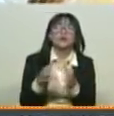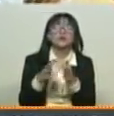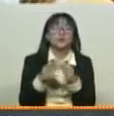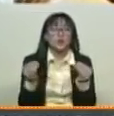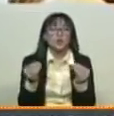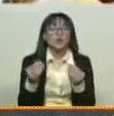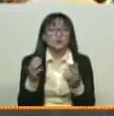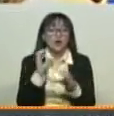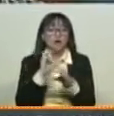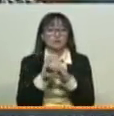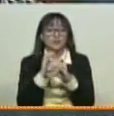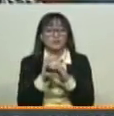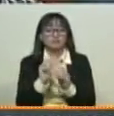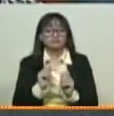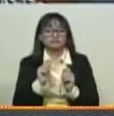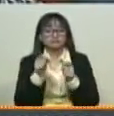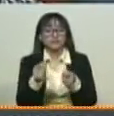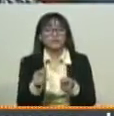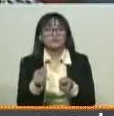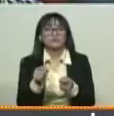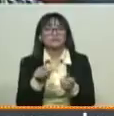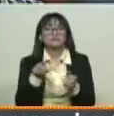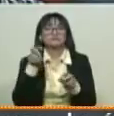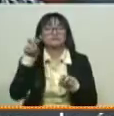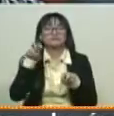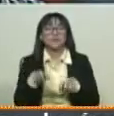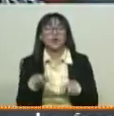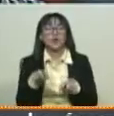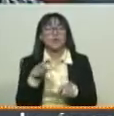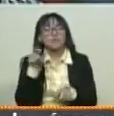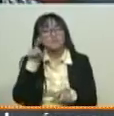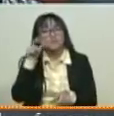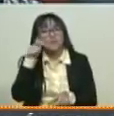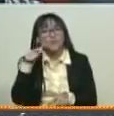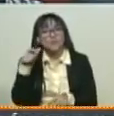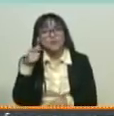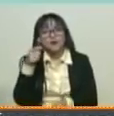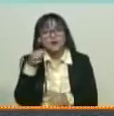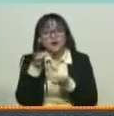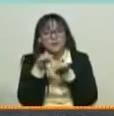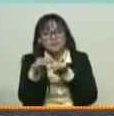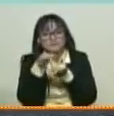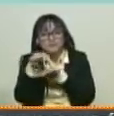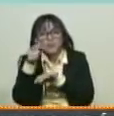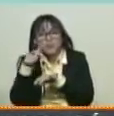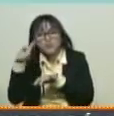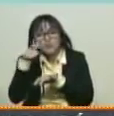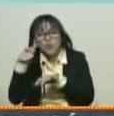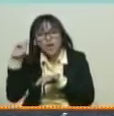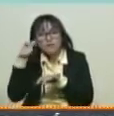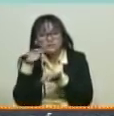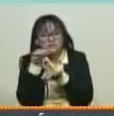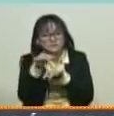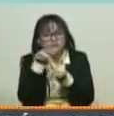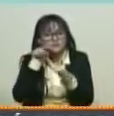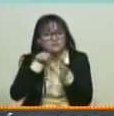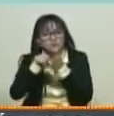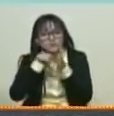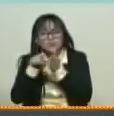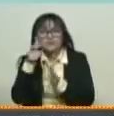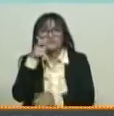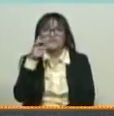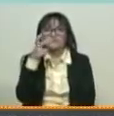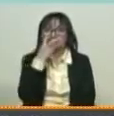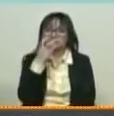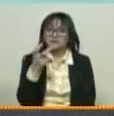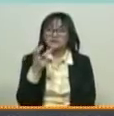tendremos un autobús asignado donde vamos a andar, bueno, de pueblo en pueblo, mostrando al gran movimiento Somos Venezuela y a sumar